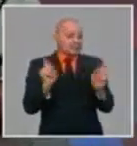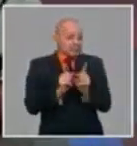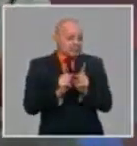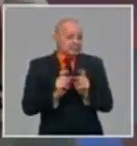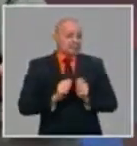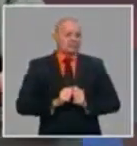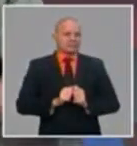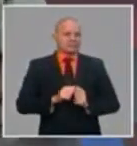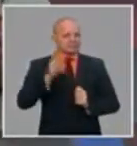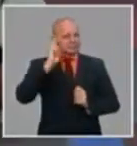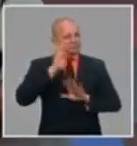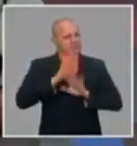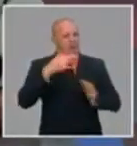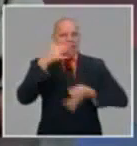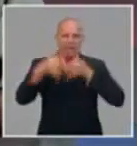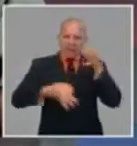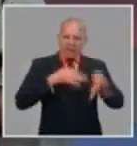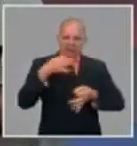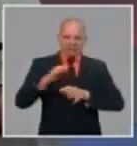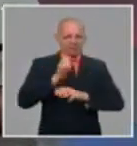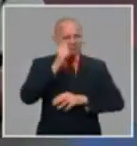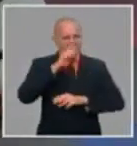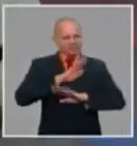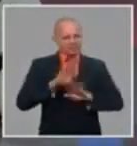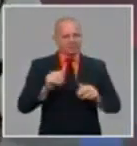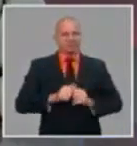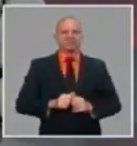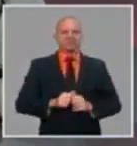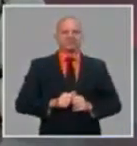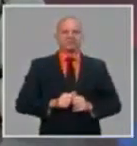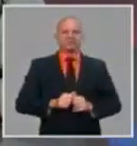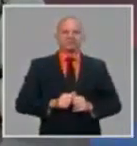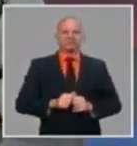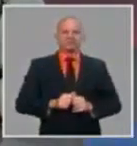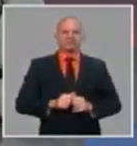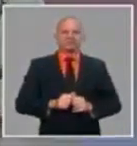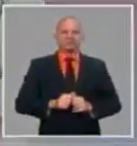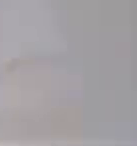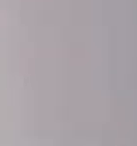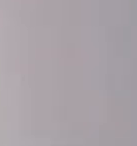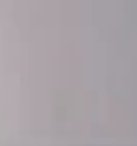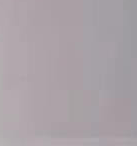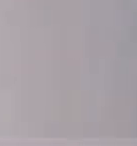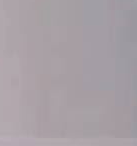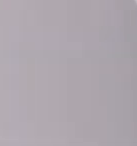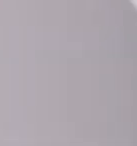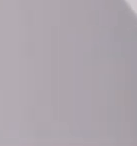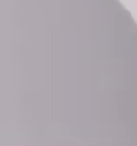Así que de esta manera termino la esquina y regreso a la mesa.